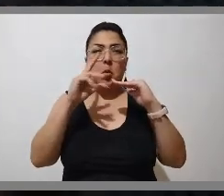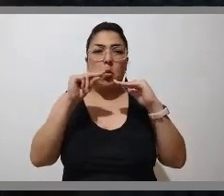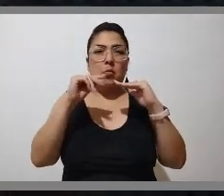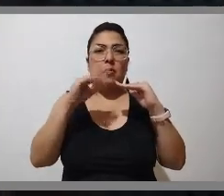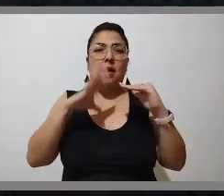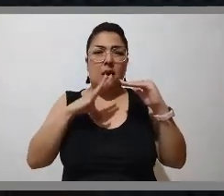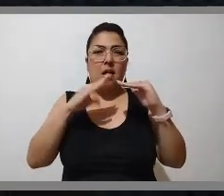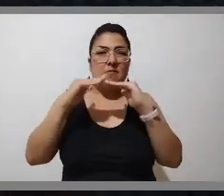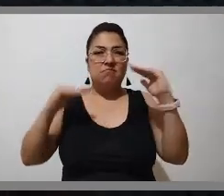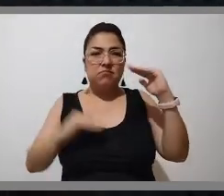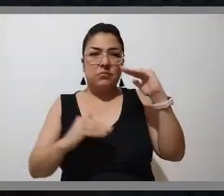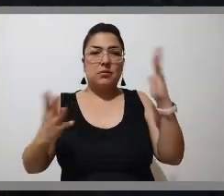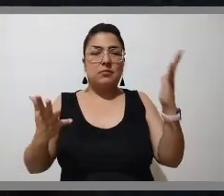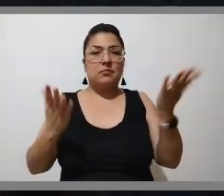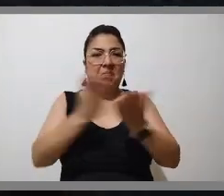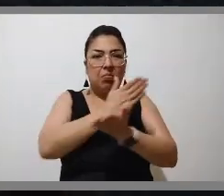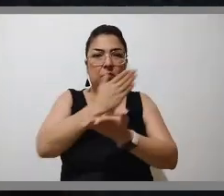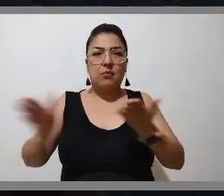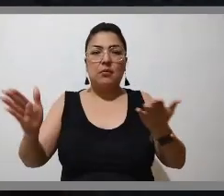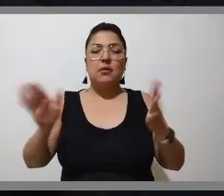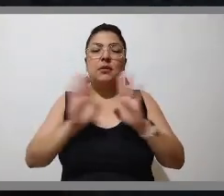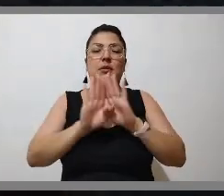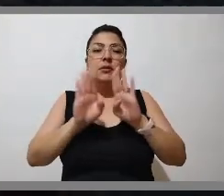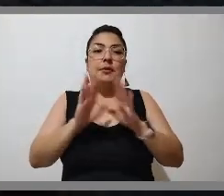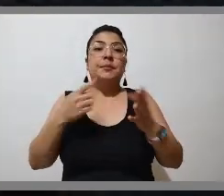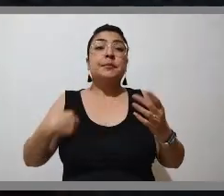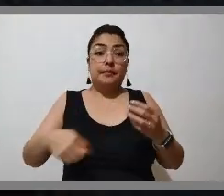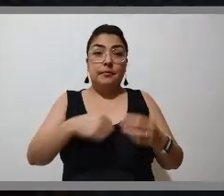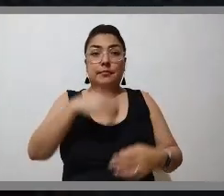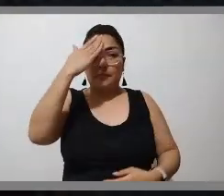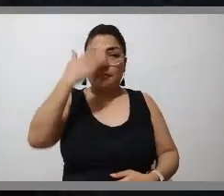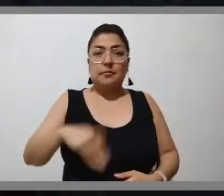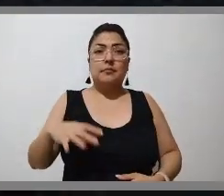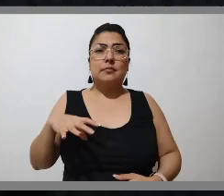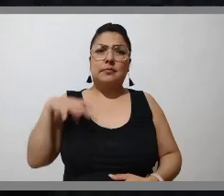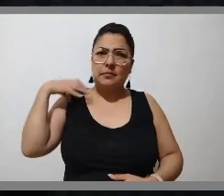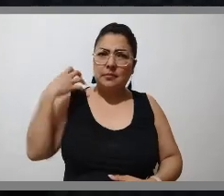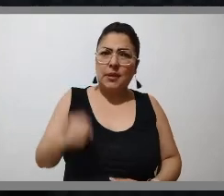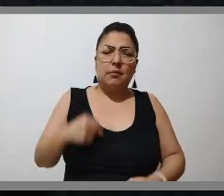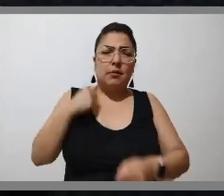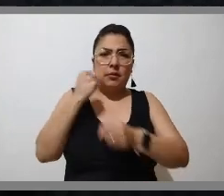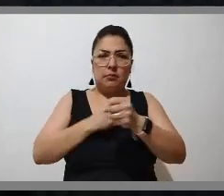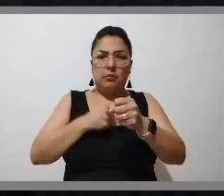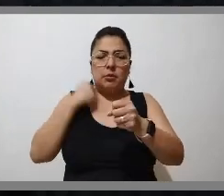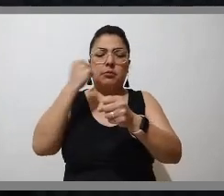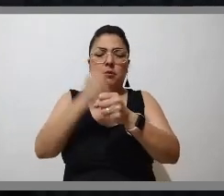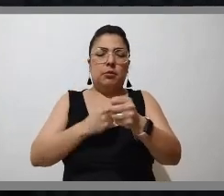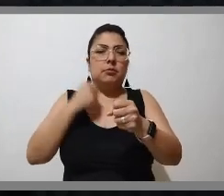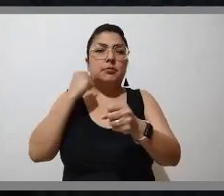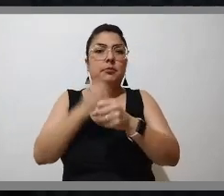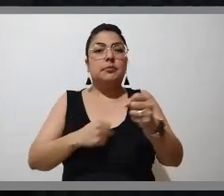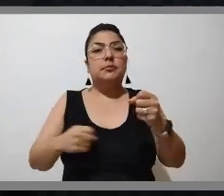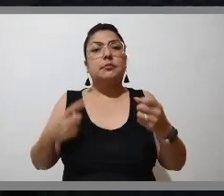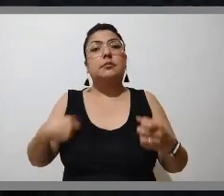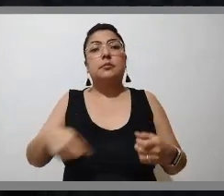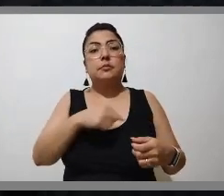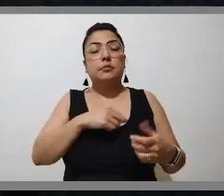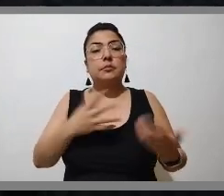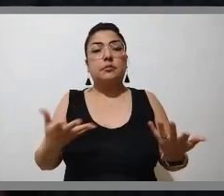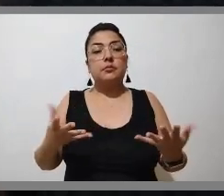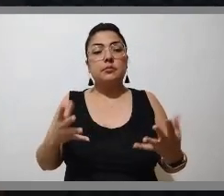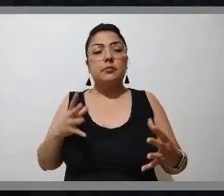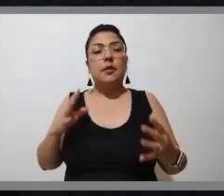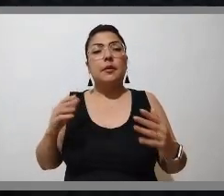corte, sabemos que esto no va a desaparecer de la noche a la mañana, es una lucha constante que desde hace varios años las mujeres